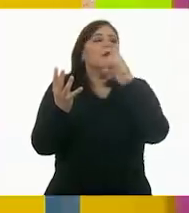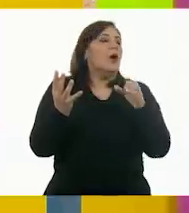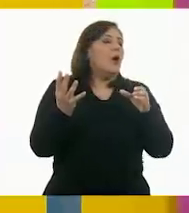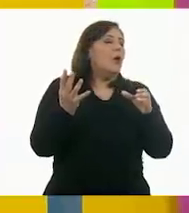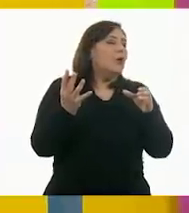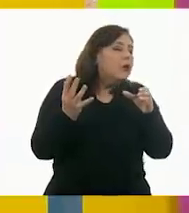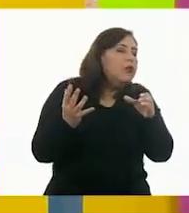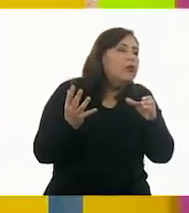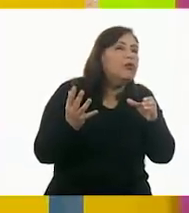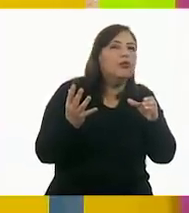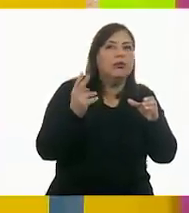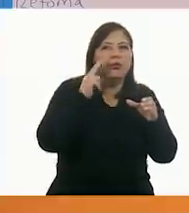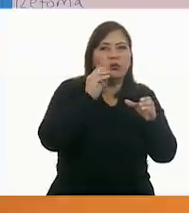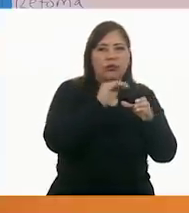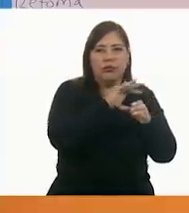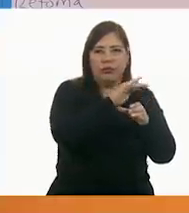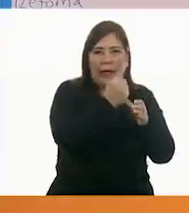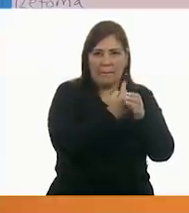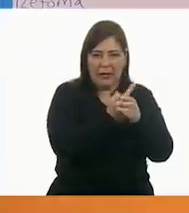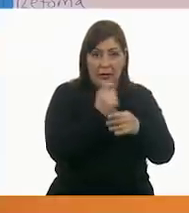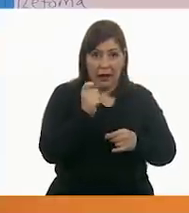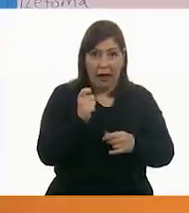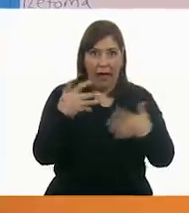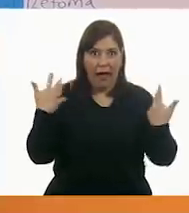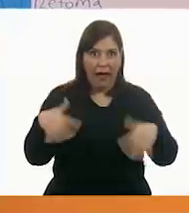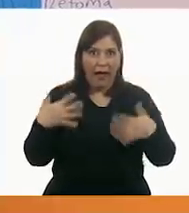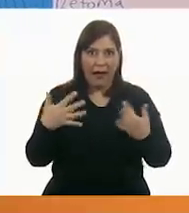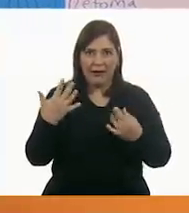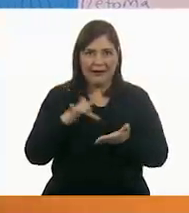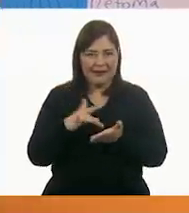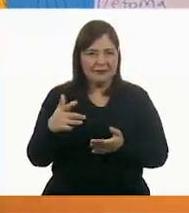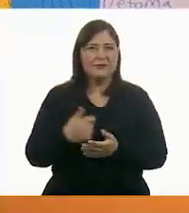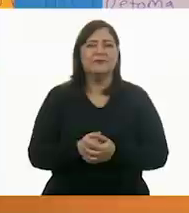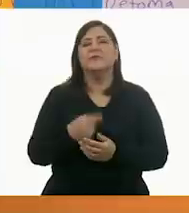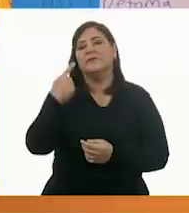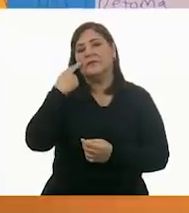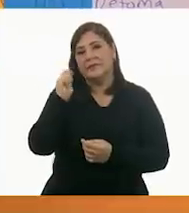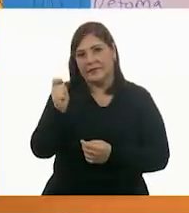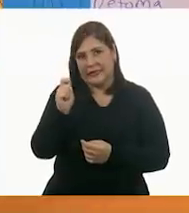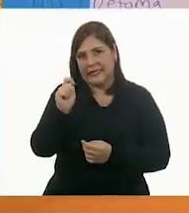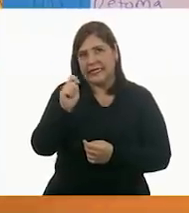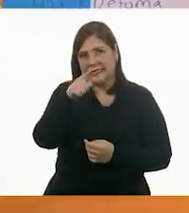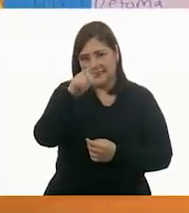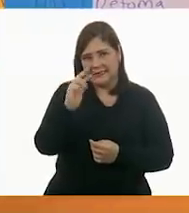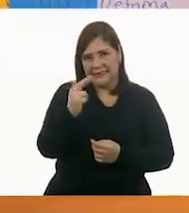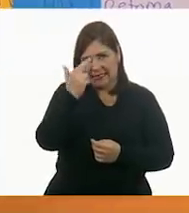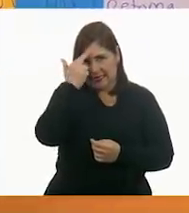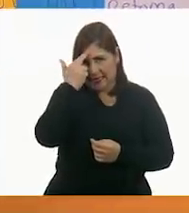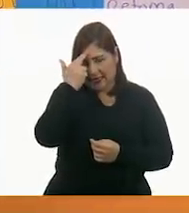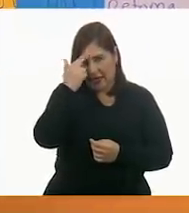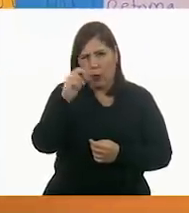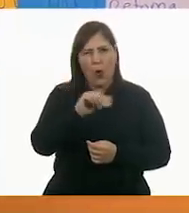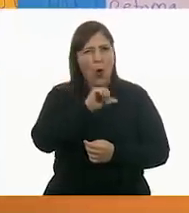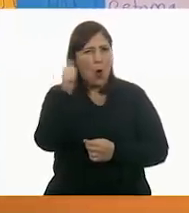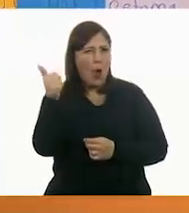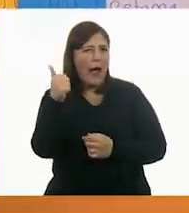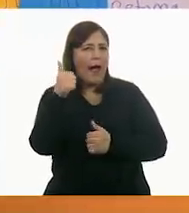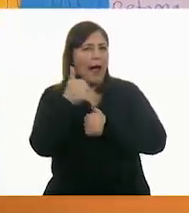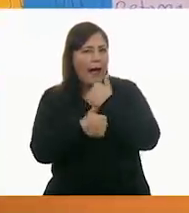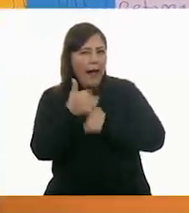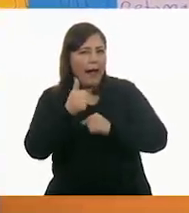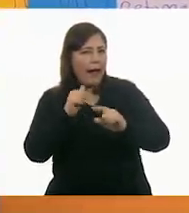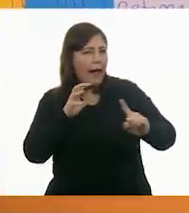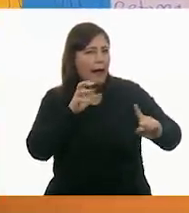Flor, muchas gracias. Oye, ¿y qué te parece si ahora rápidamente hacemos el reto para nuestros